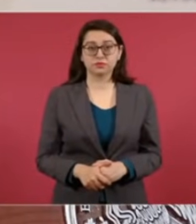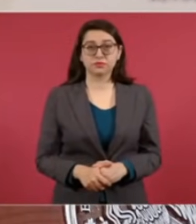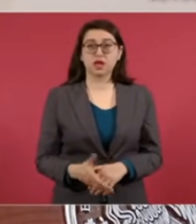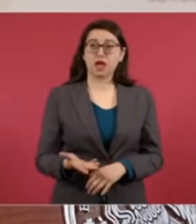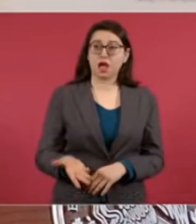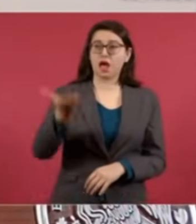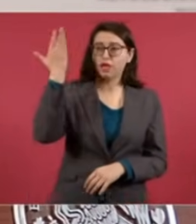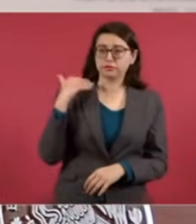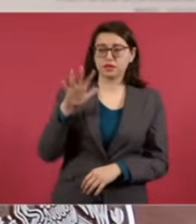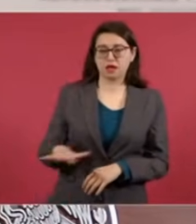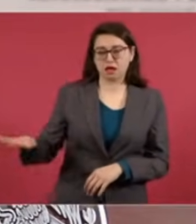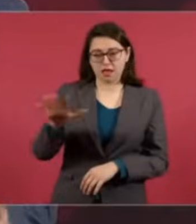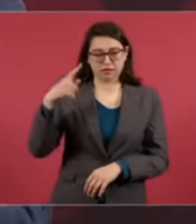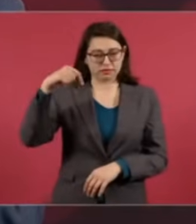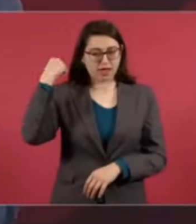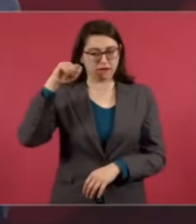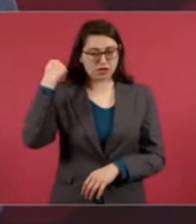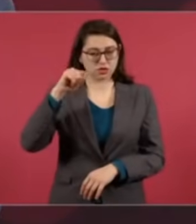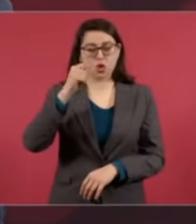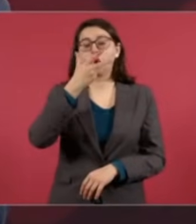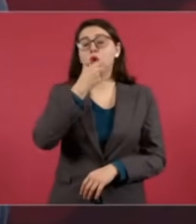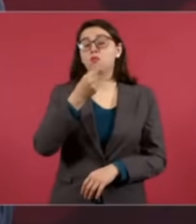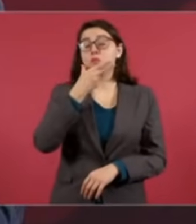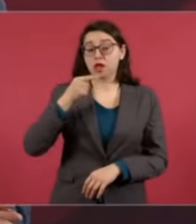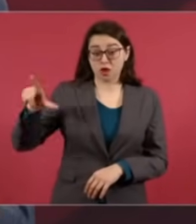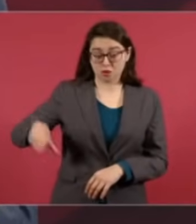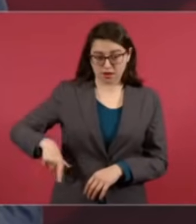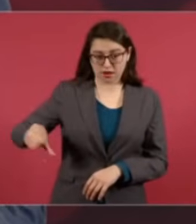era gobernador de Tabasco, el general Francisco J. Múgica,